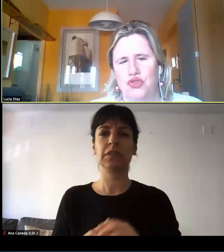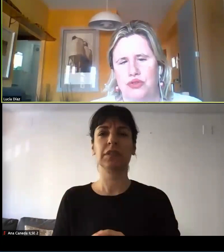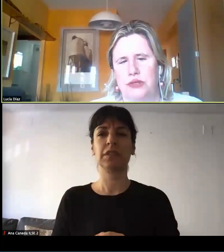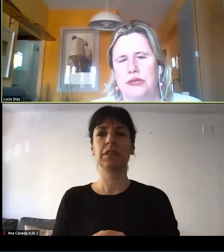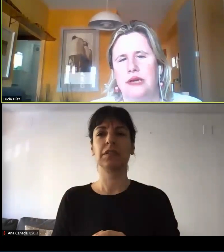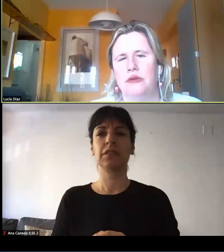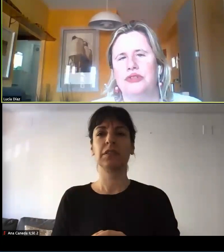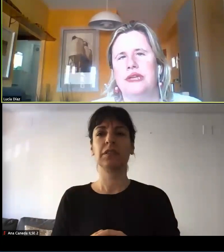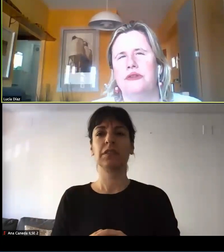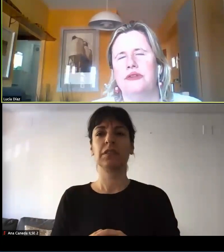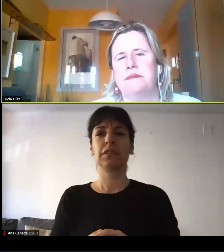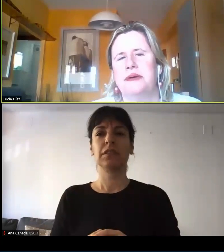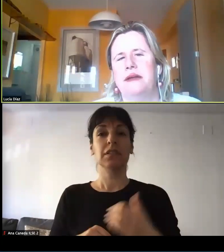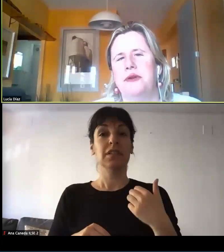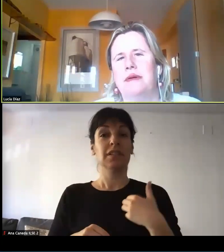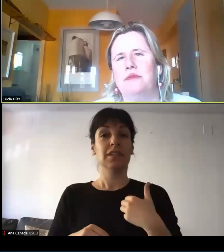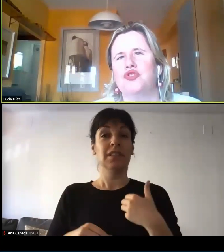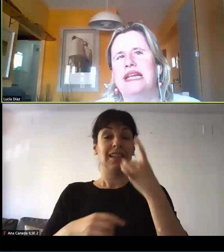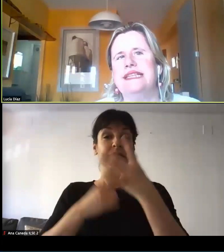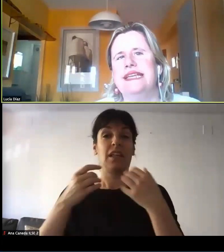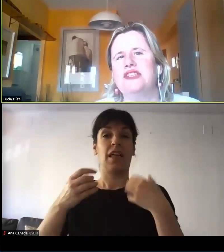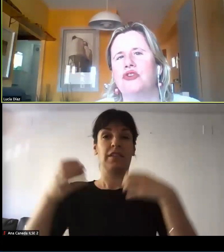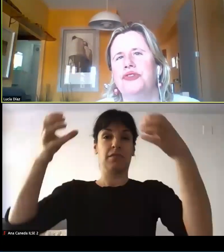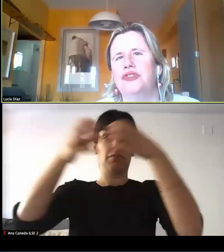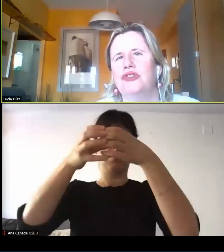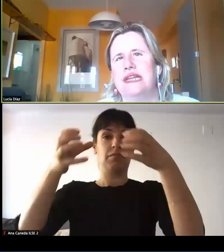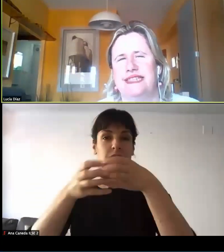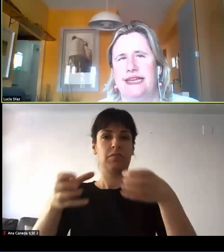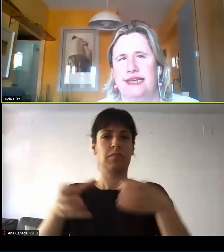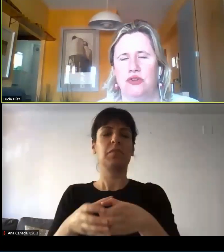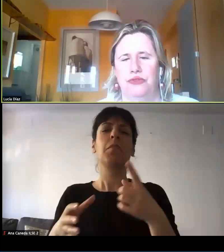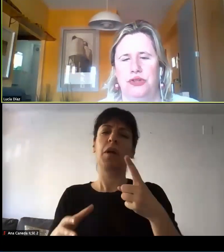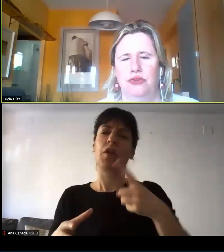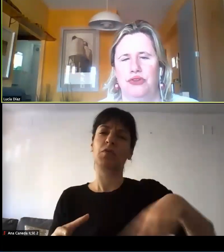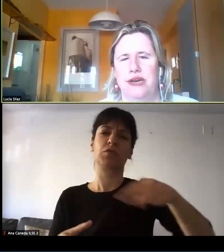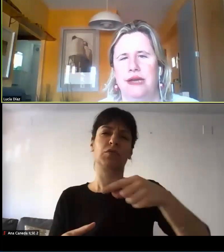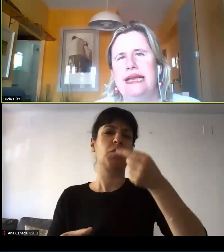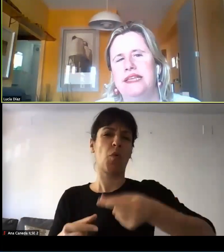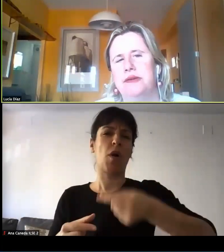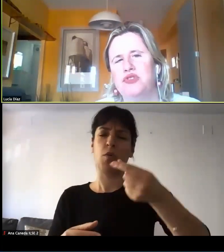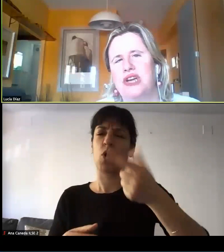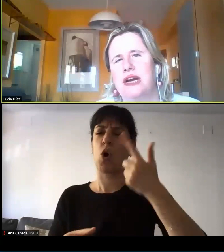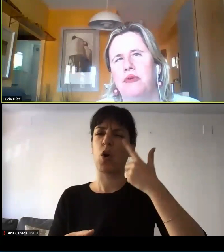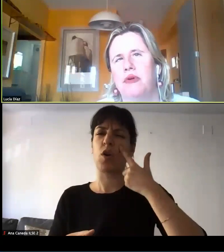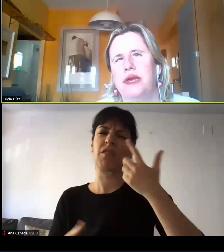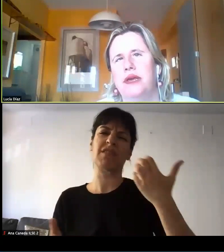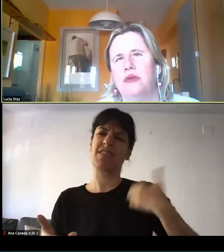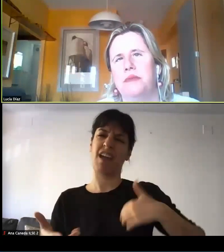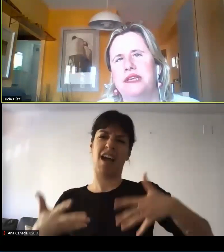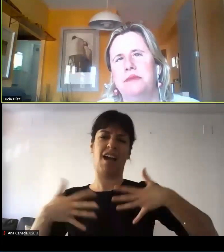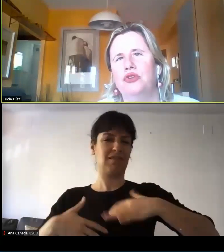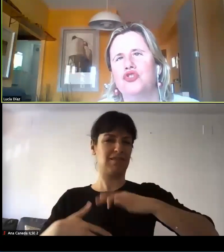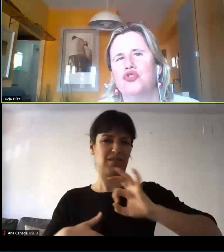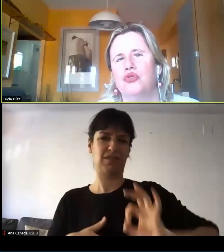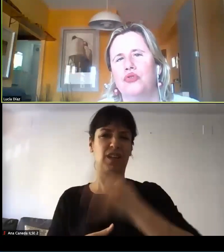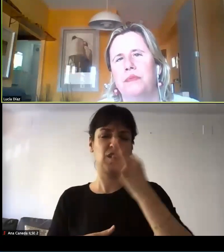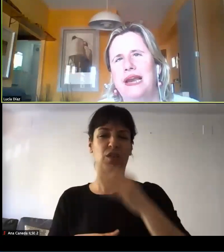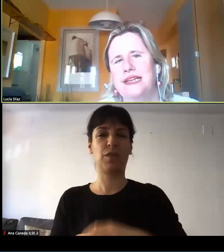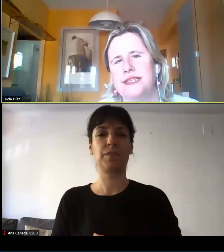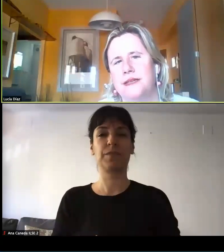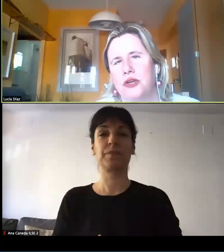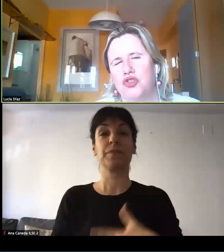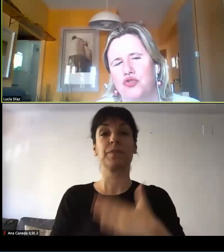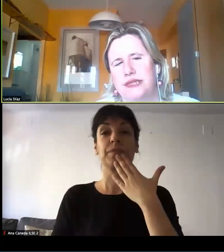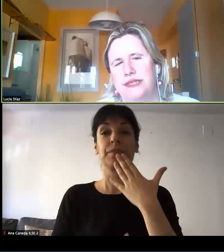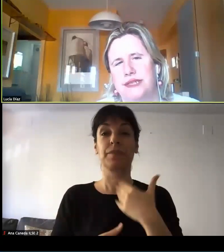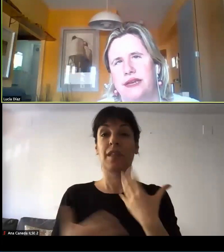las hemos aglutinado de esta manera, pero vamos, las iréis conociendo y las estaréis conociendo ya. Llevamos a cabo acompañamientos